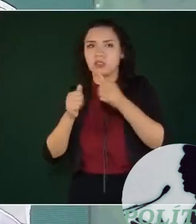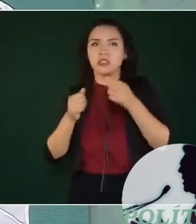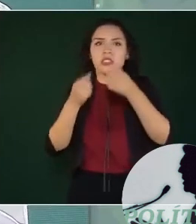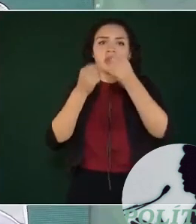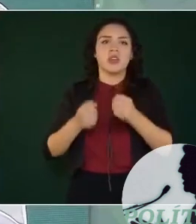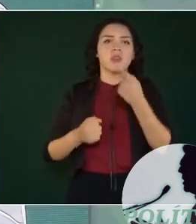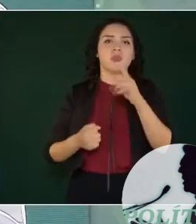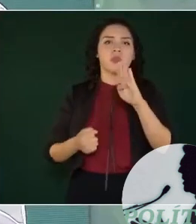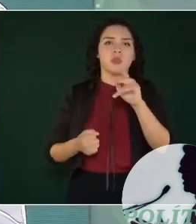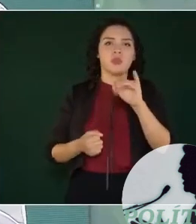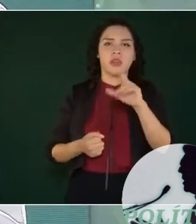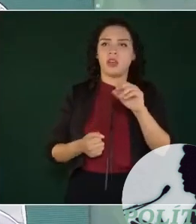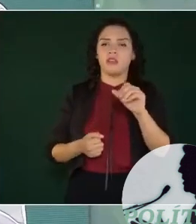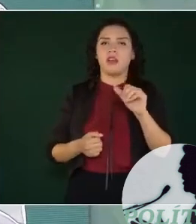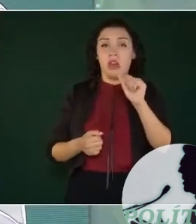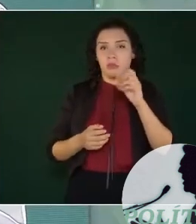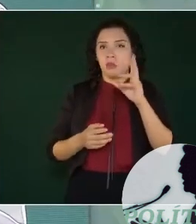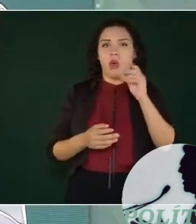hacían.